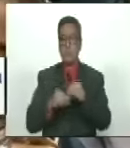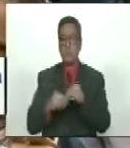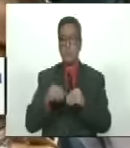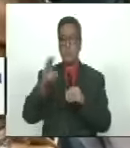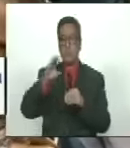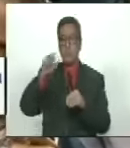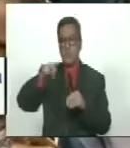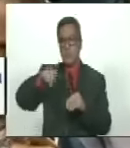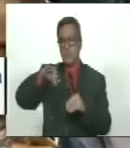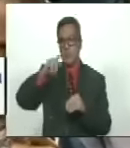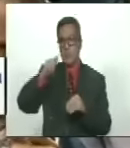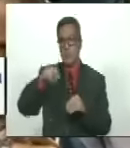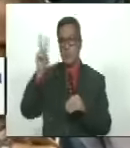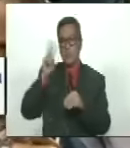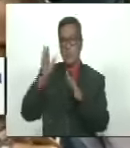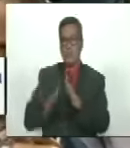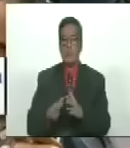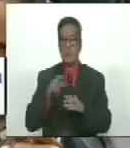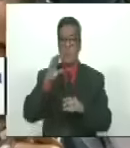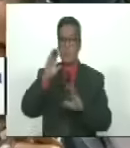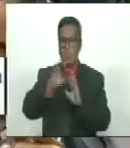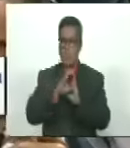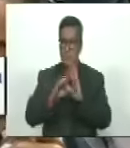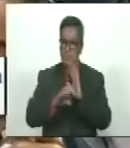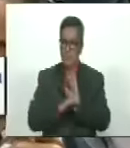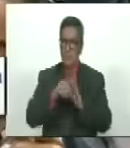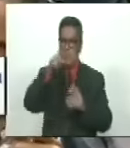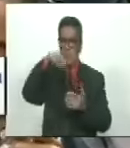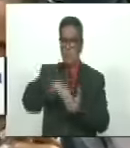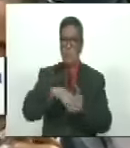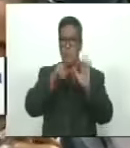la Capitanía General de Venezuela, que se constituyó en